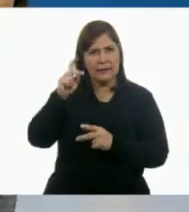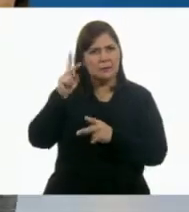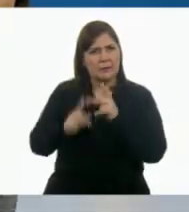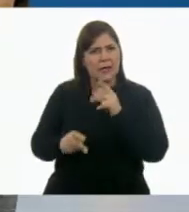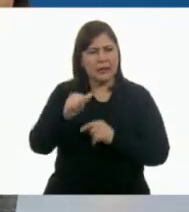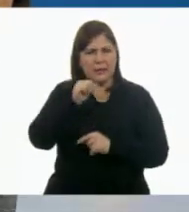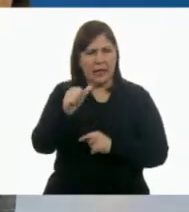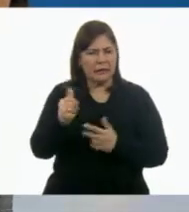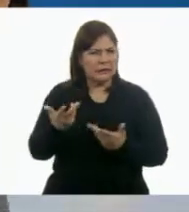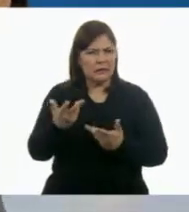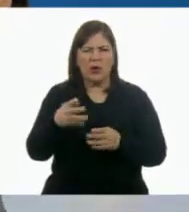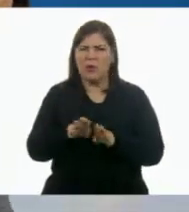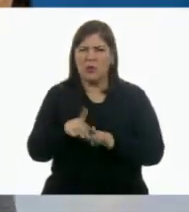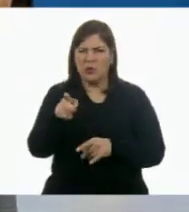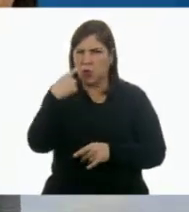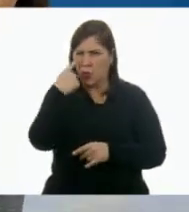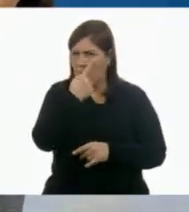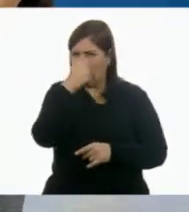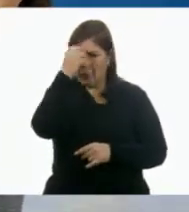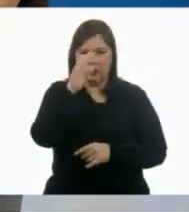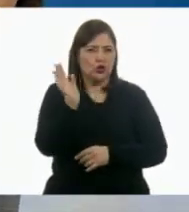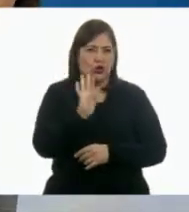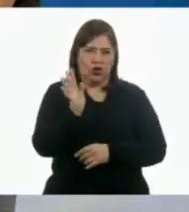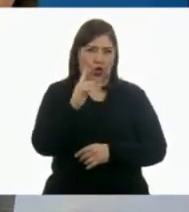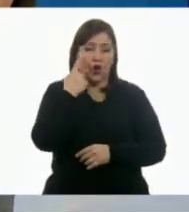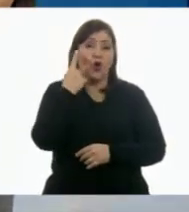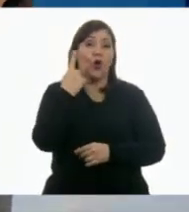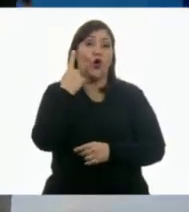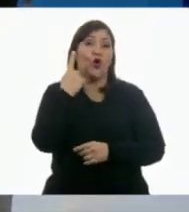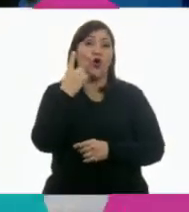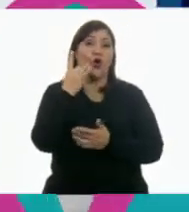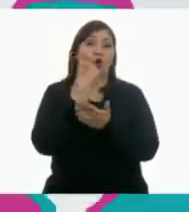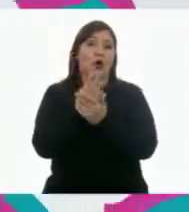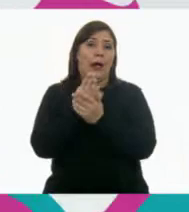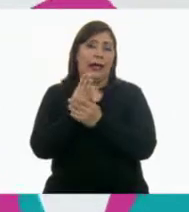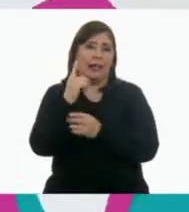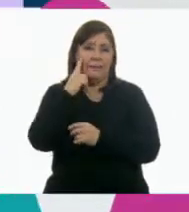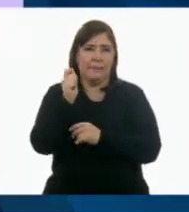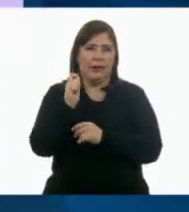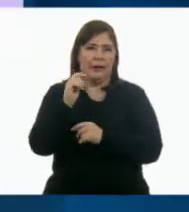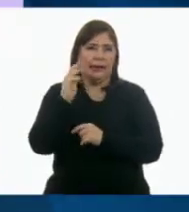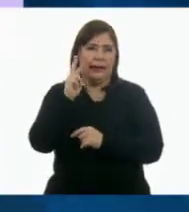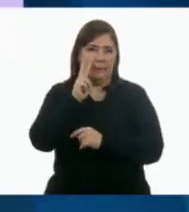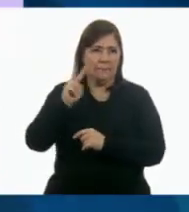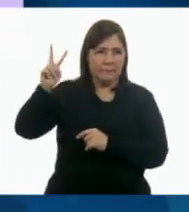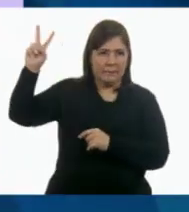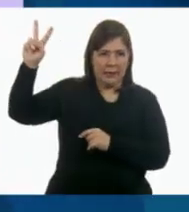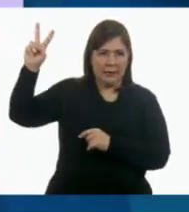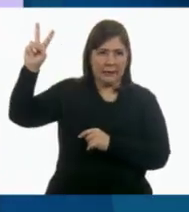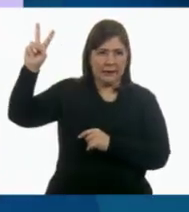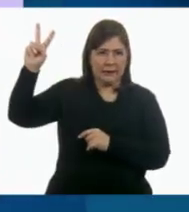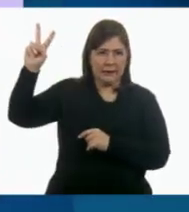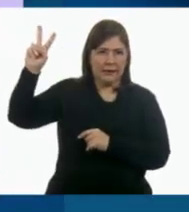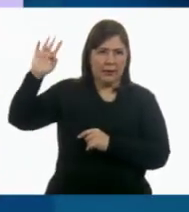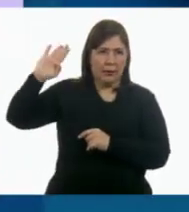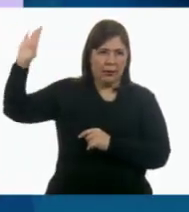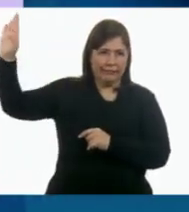¿Qué opinas, Ale? No, yo creo que paralelas únicamente son las del lado izquierdo. Bueno,